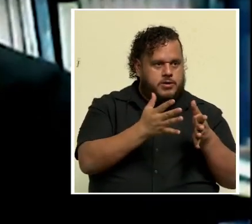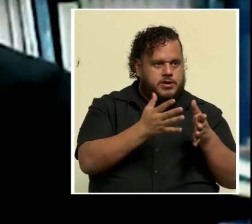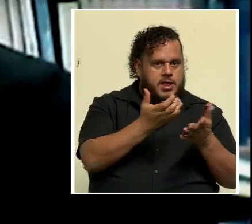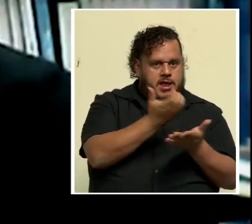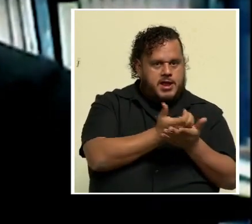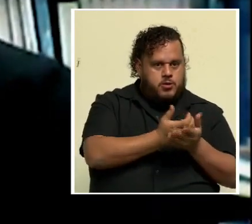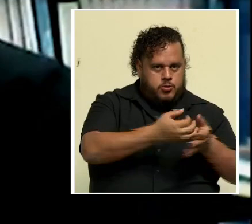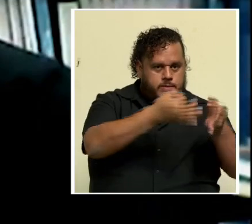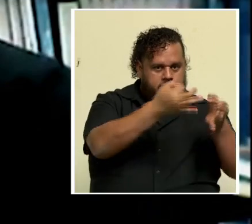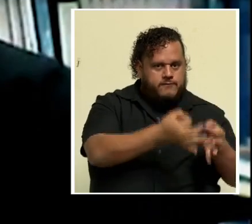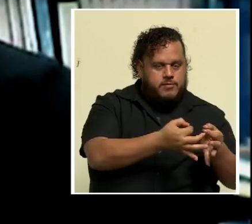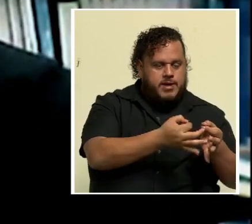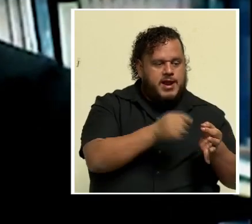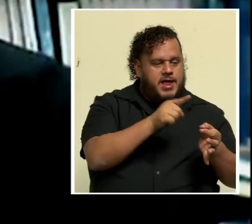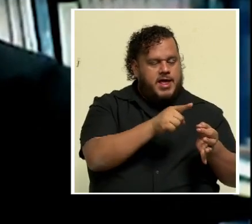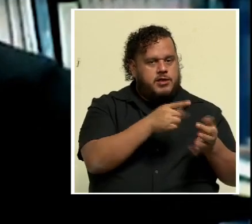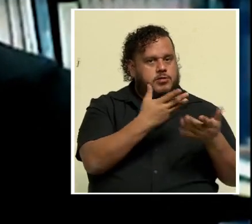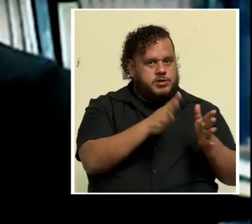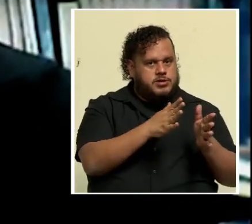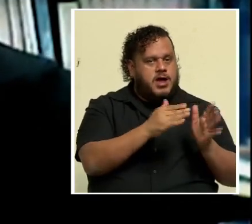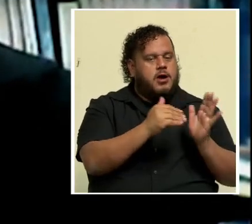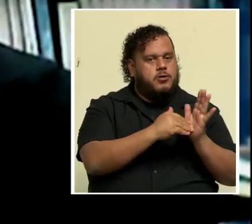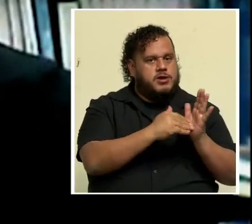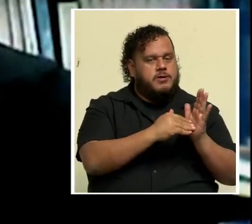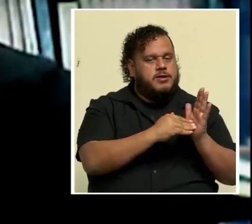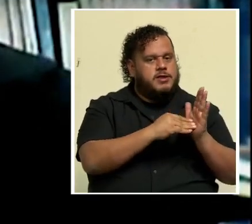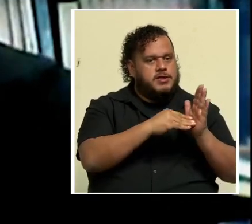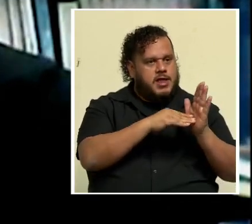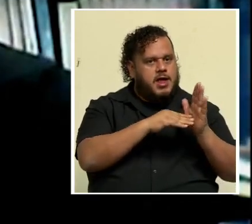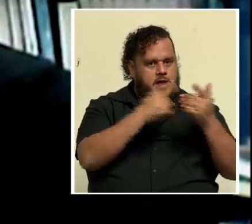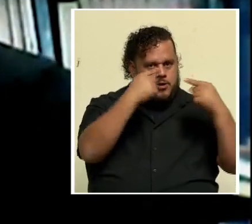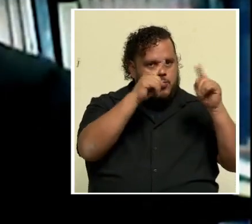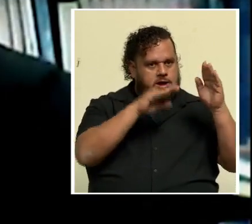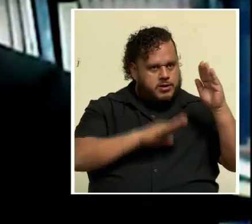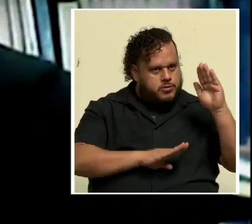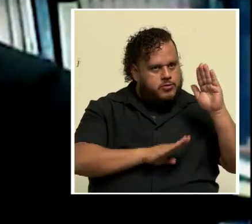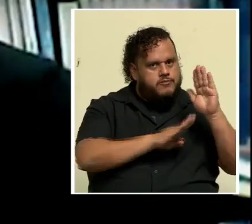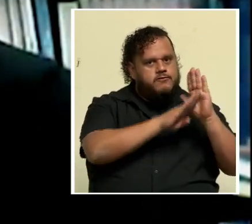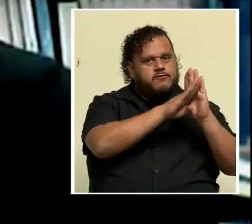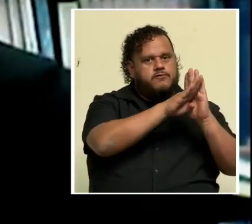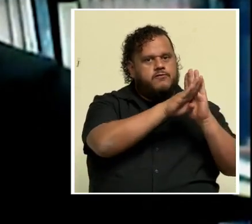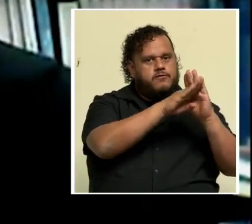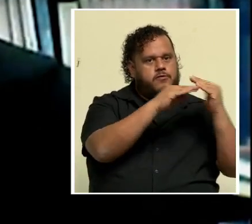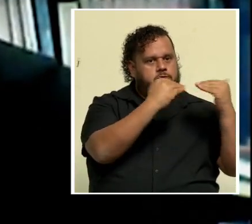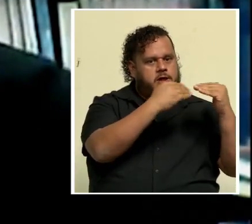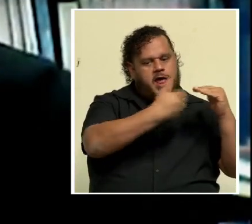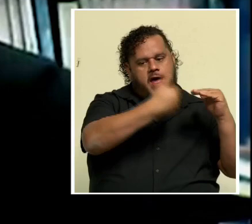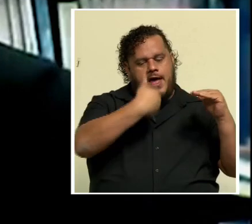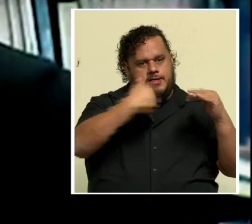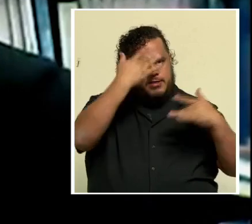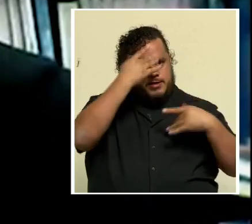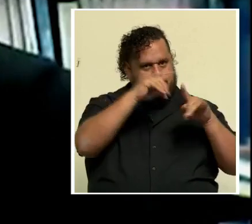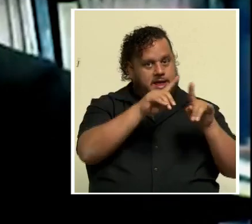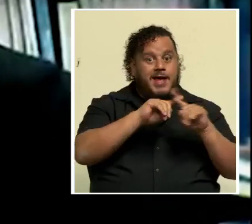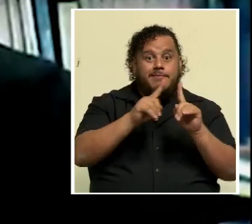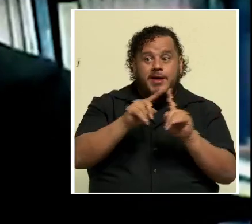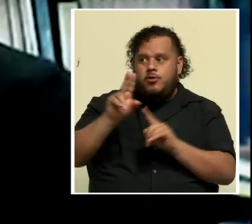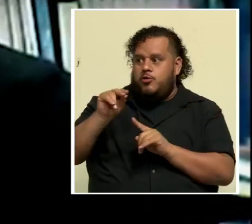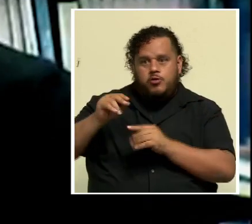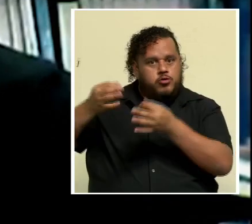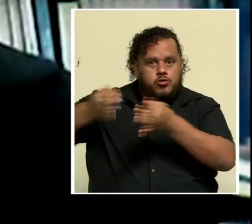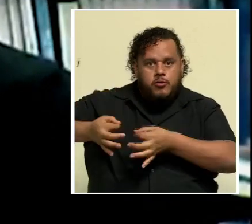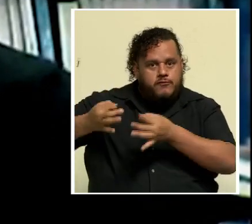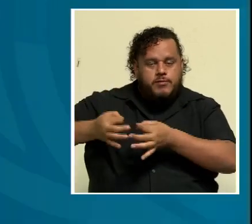economía formal, estos ya prácticamente están alcanzando niveles prepandémicos. Pero los informales todavía